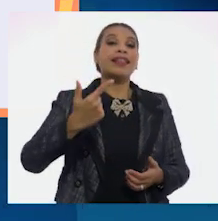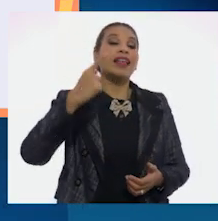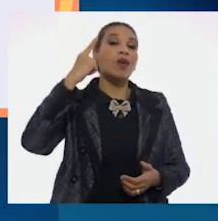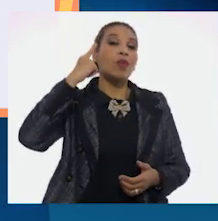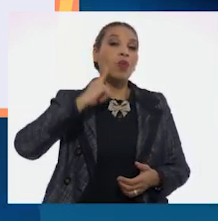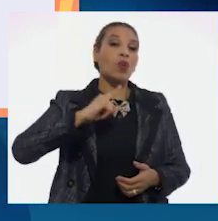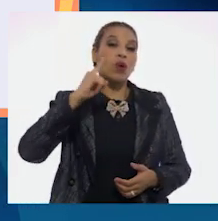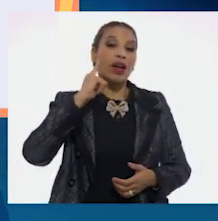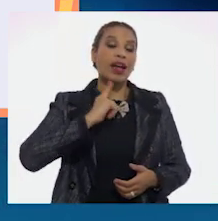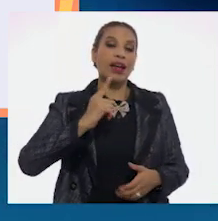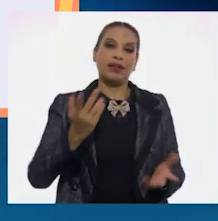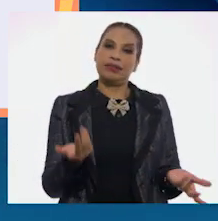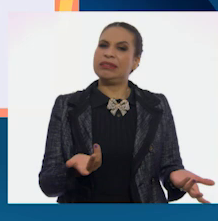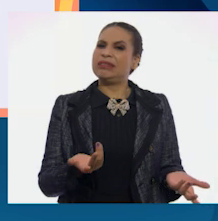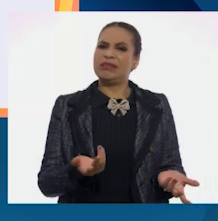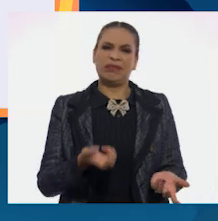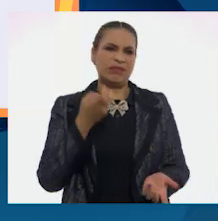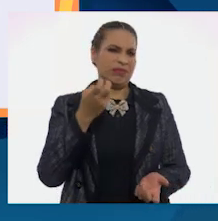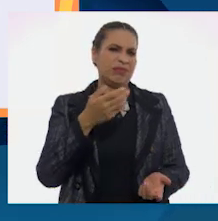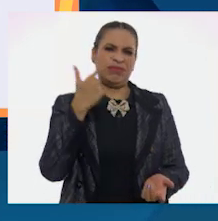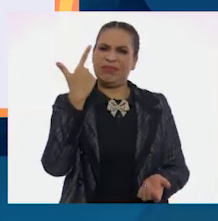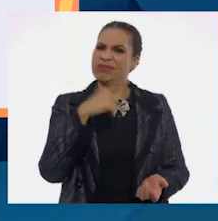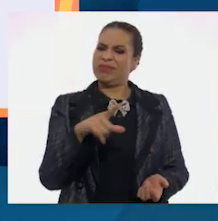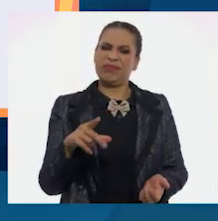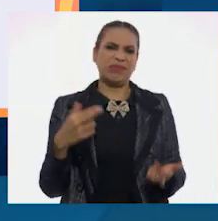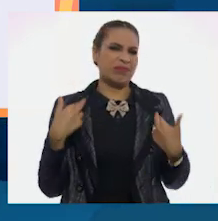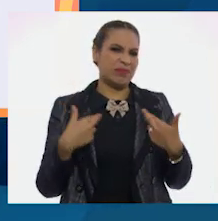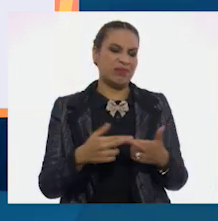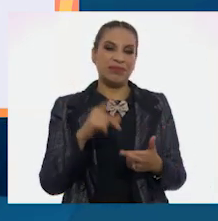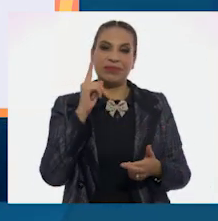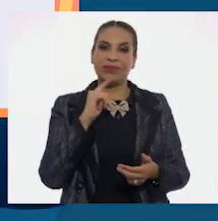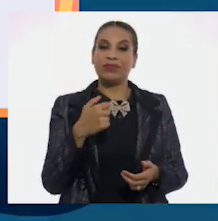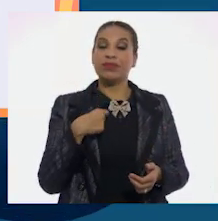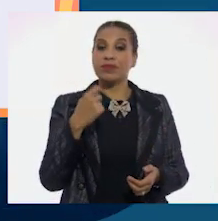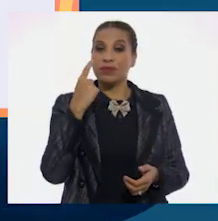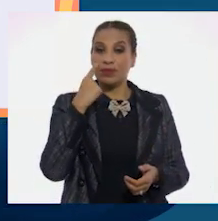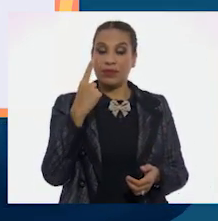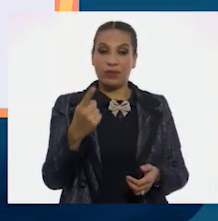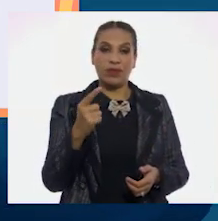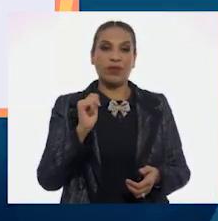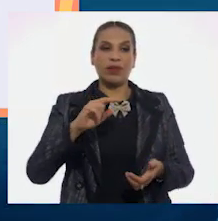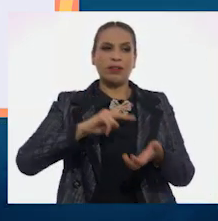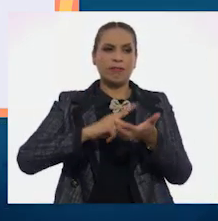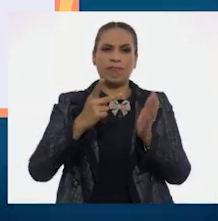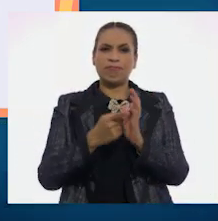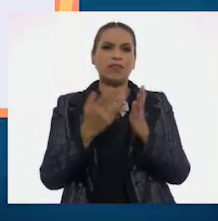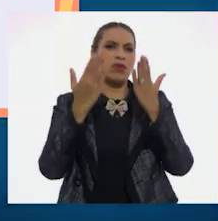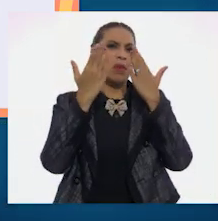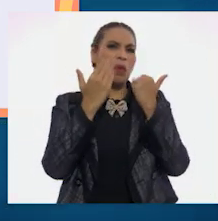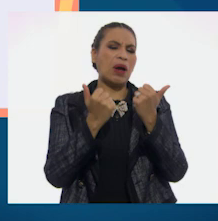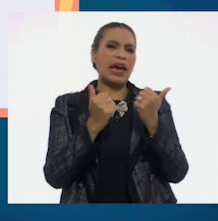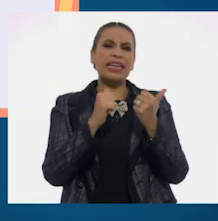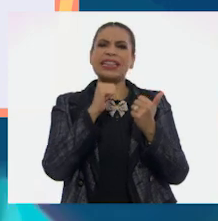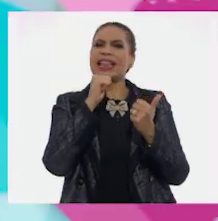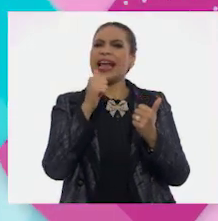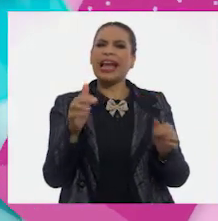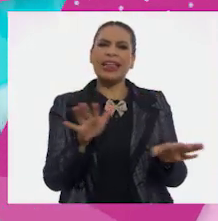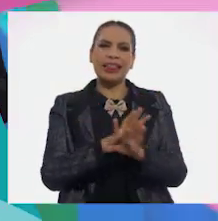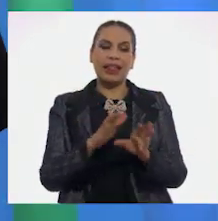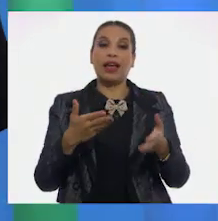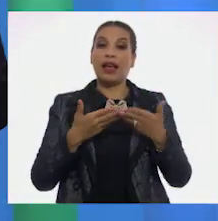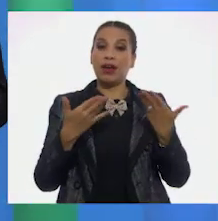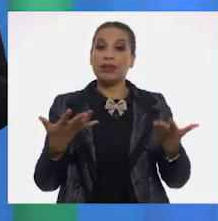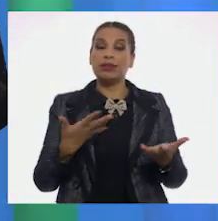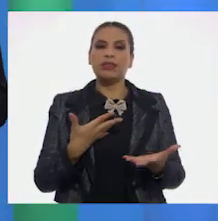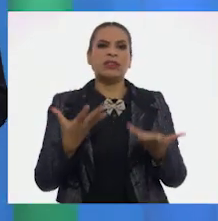7 mujeres. Ay, no, eso está muy feo, maestra. Yo veo que en ingeniería no había mujeres, ni una sola. Y ahora